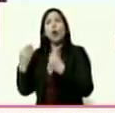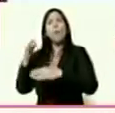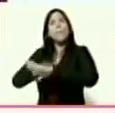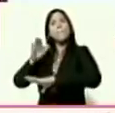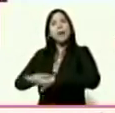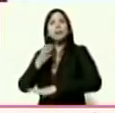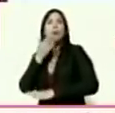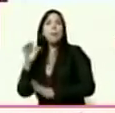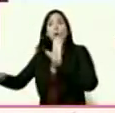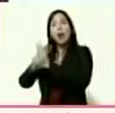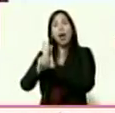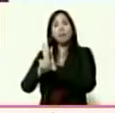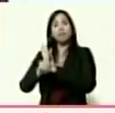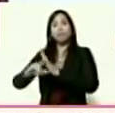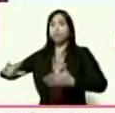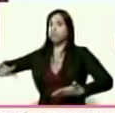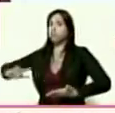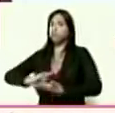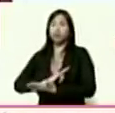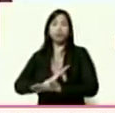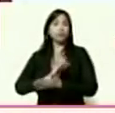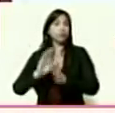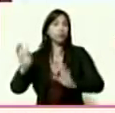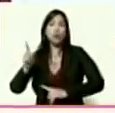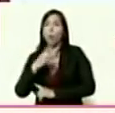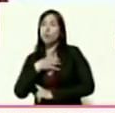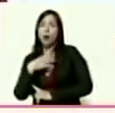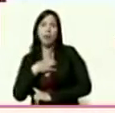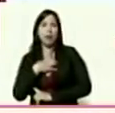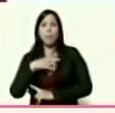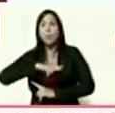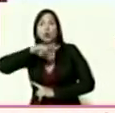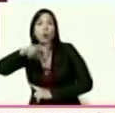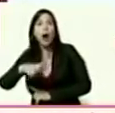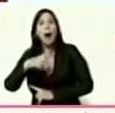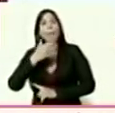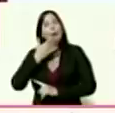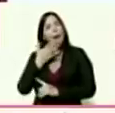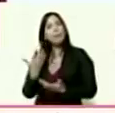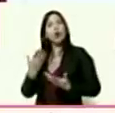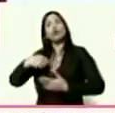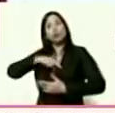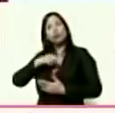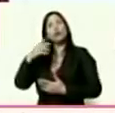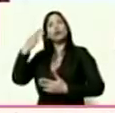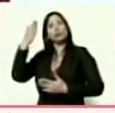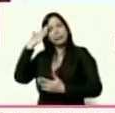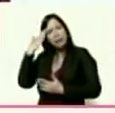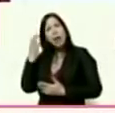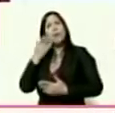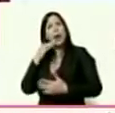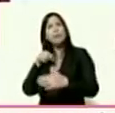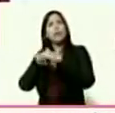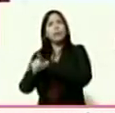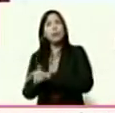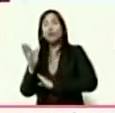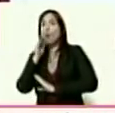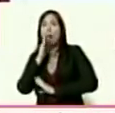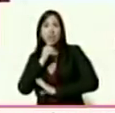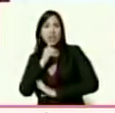ley de aviación de aeronáutica. En Portugal, evidentemente, sabían que estaban montando a alguien que no llevaba los